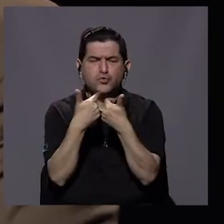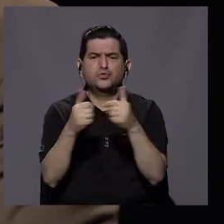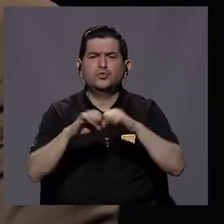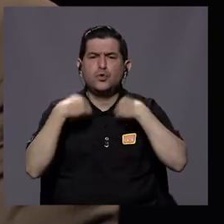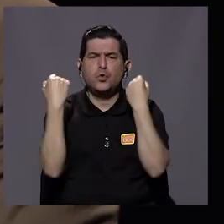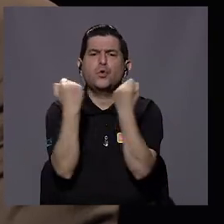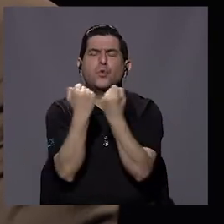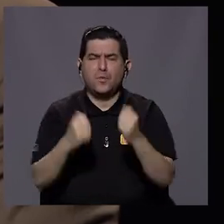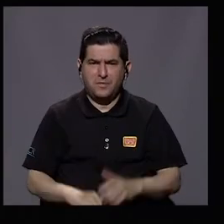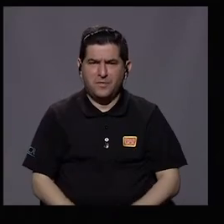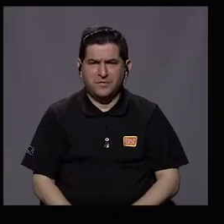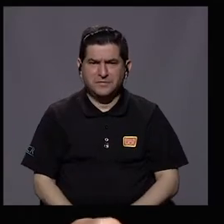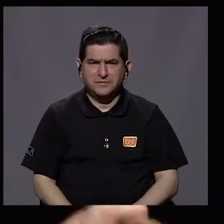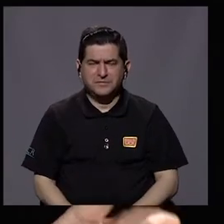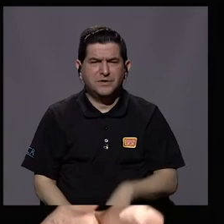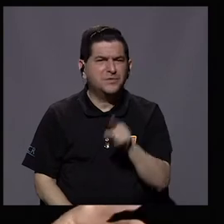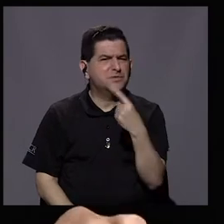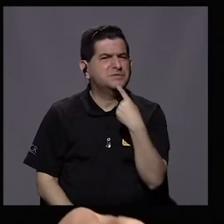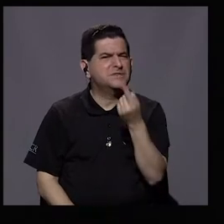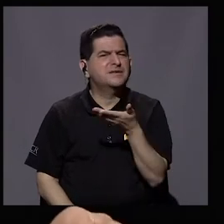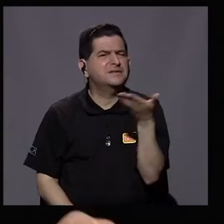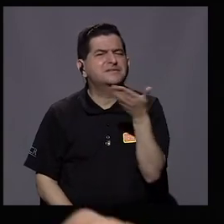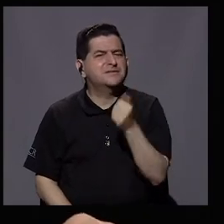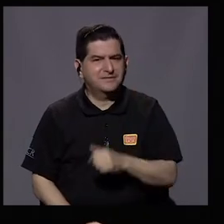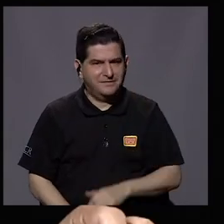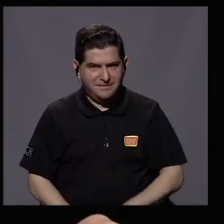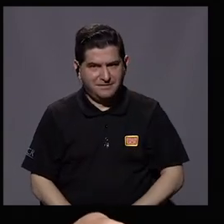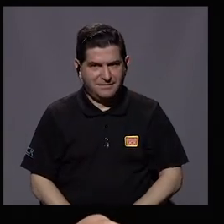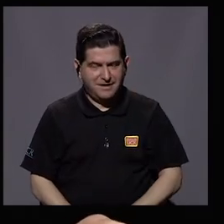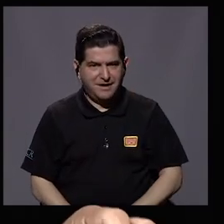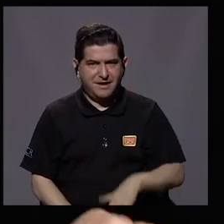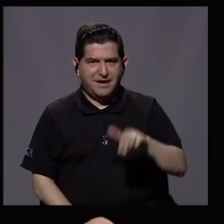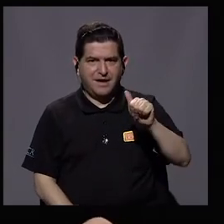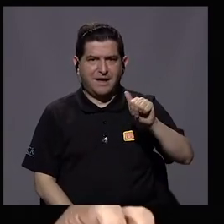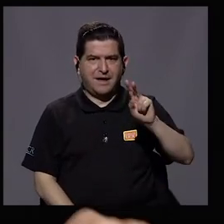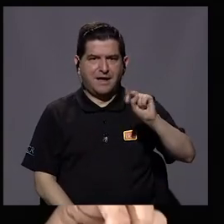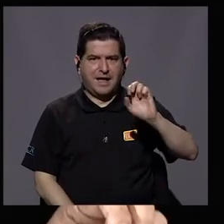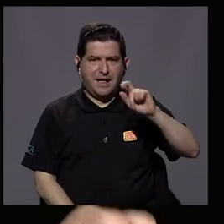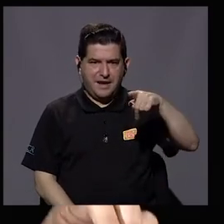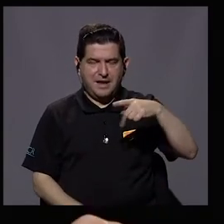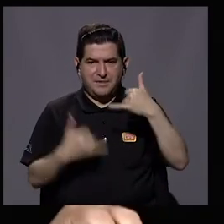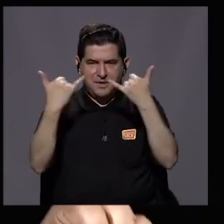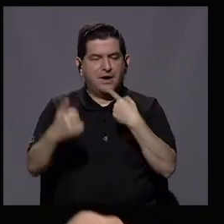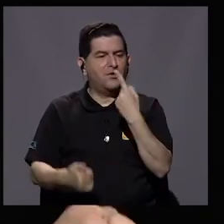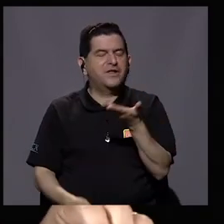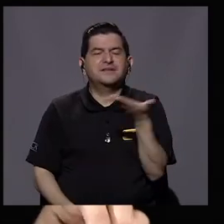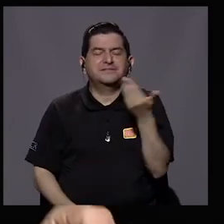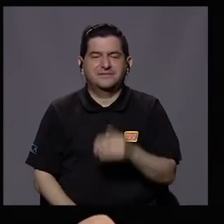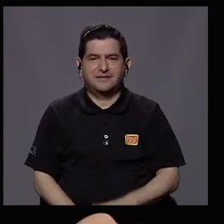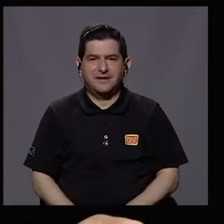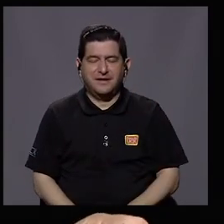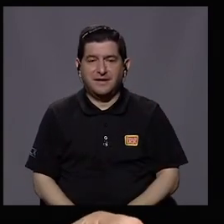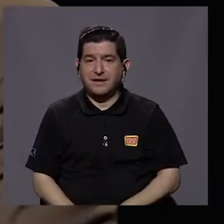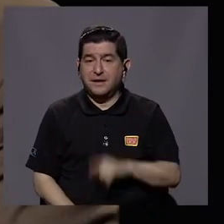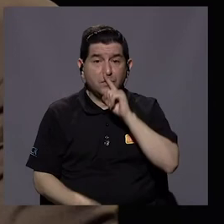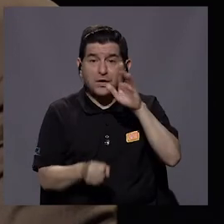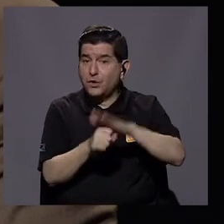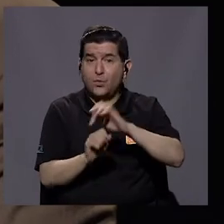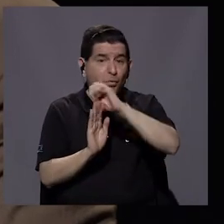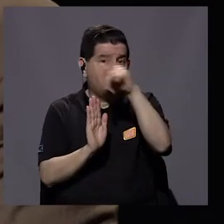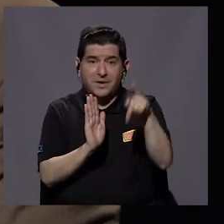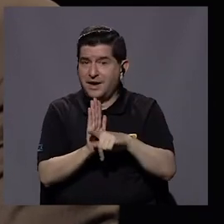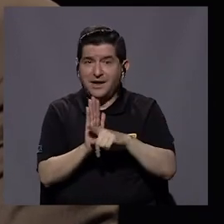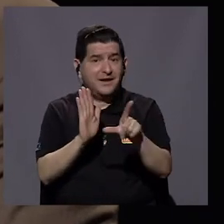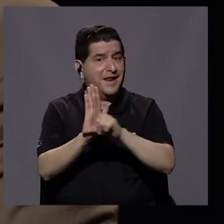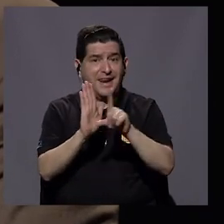gremios sindicales que no se han pronunciado de toda manera. ¿Cómo que dice usted en este caso que ANEP diga en este momento país que es la consecuente? La inconstitucionalidad